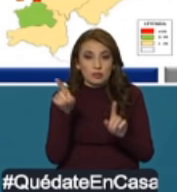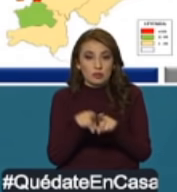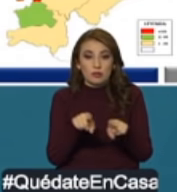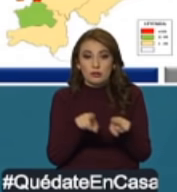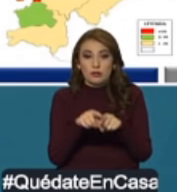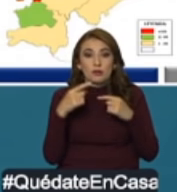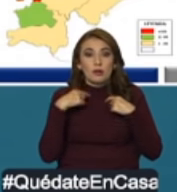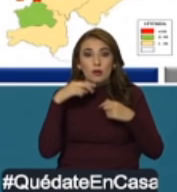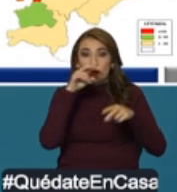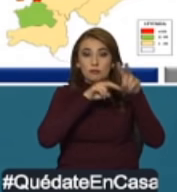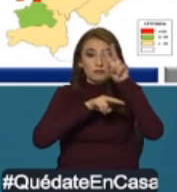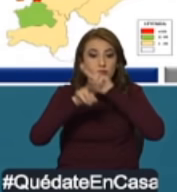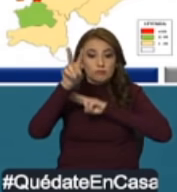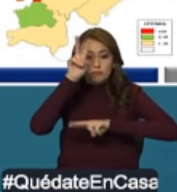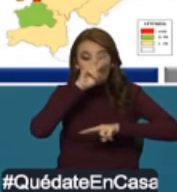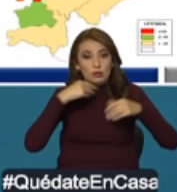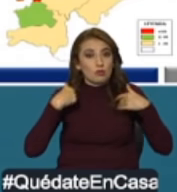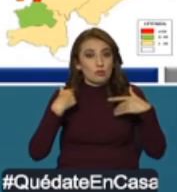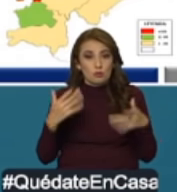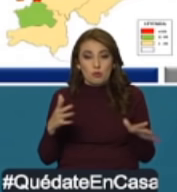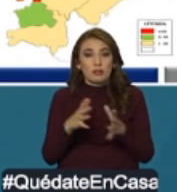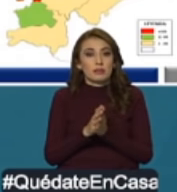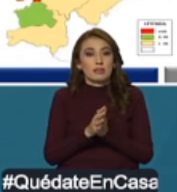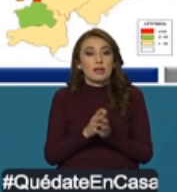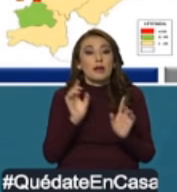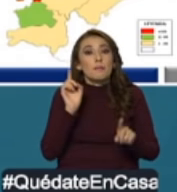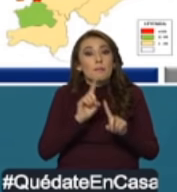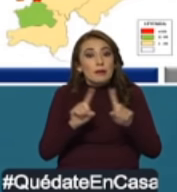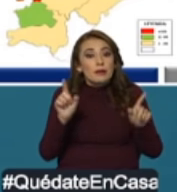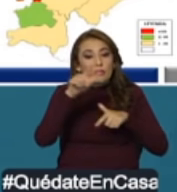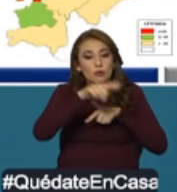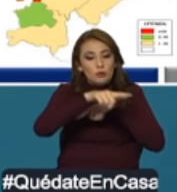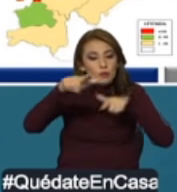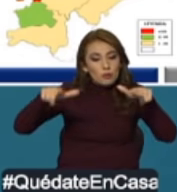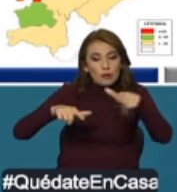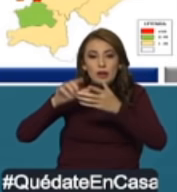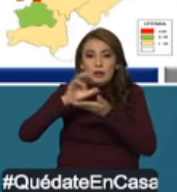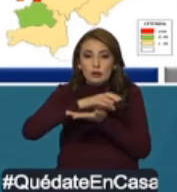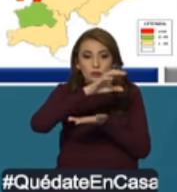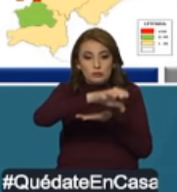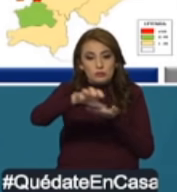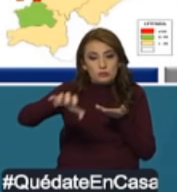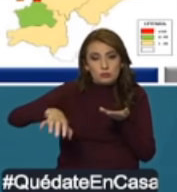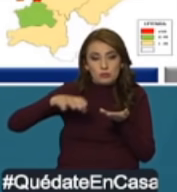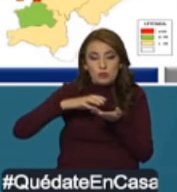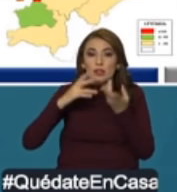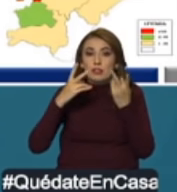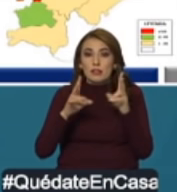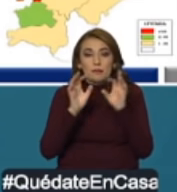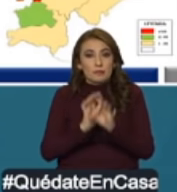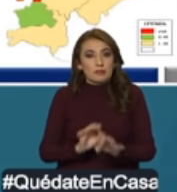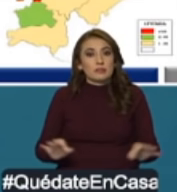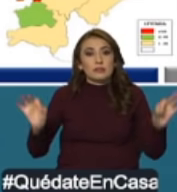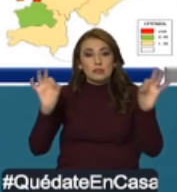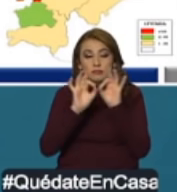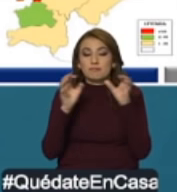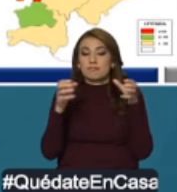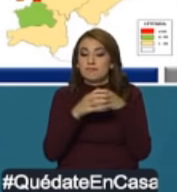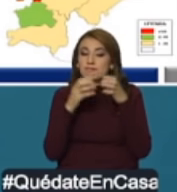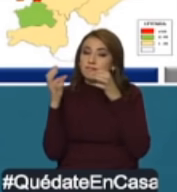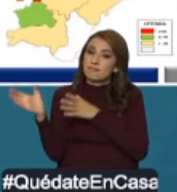Sin embargo, hay territorios en los cuales a nivel de provincia y a nivel de cantón también continúan y